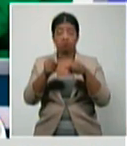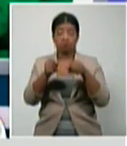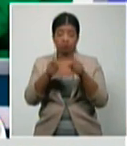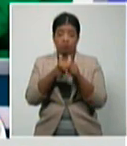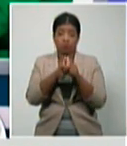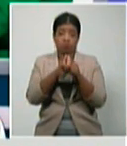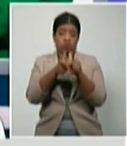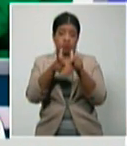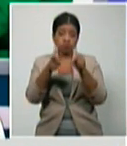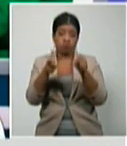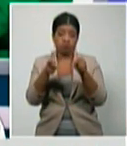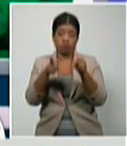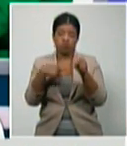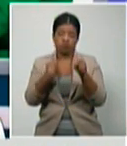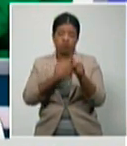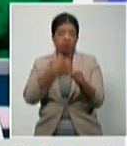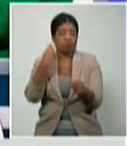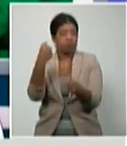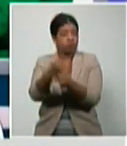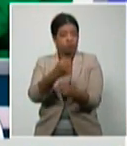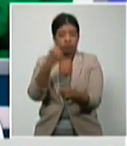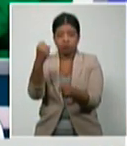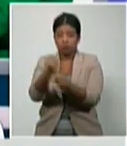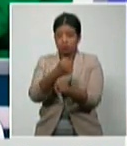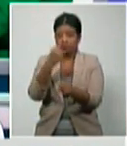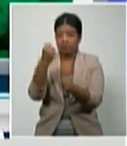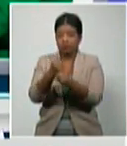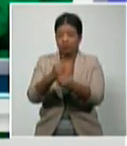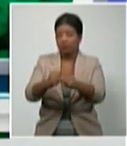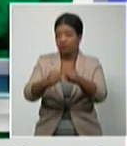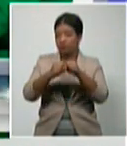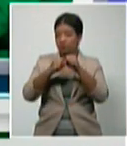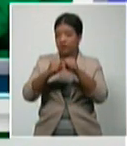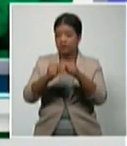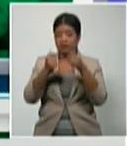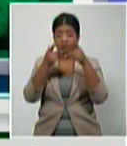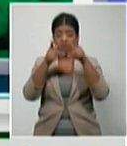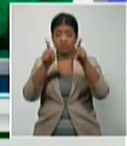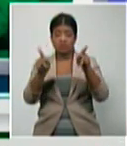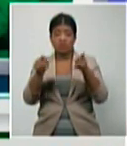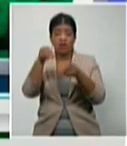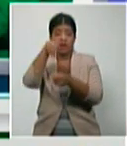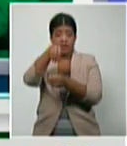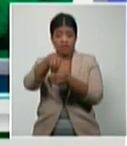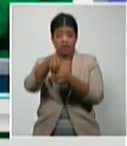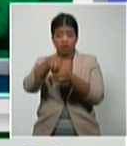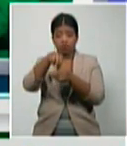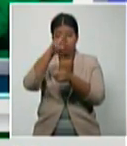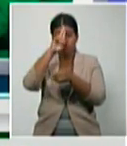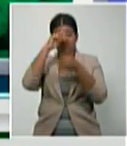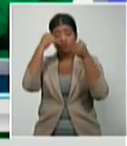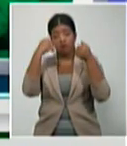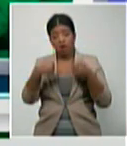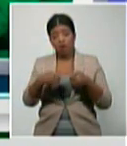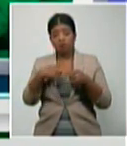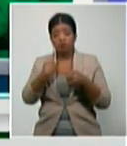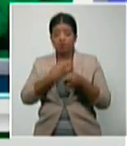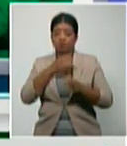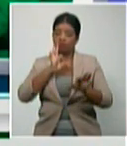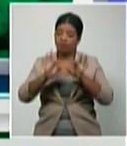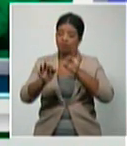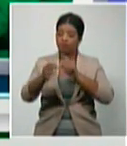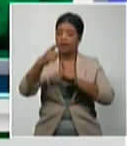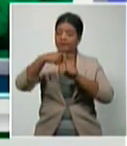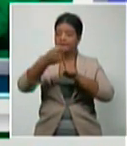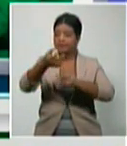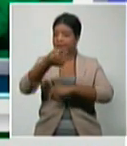lo cual se trabaja muy intensamente por nuestros especialistas, con nuestros protocolos de tratamiento